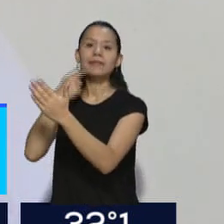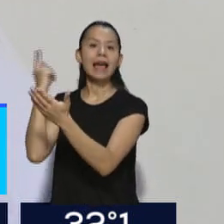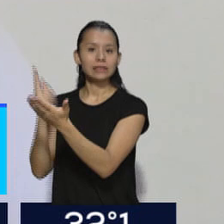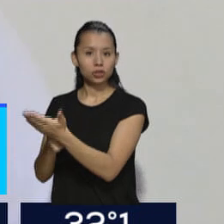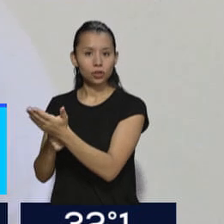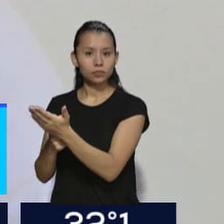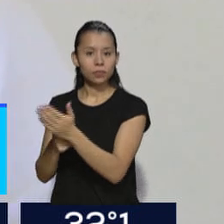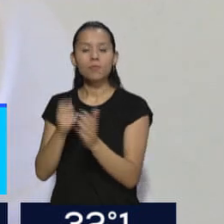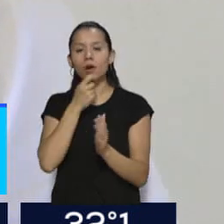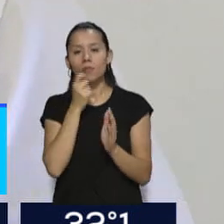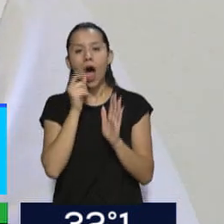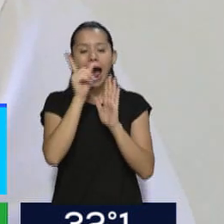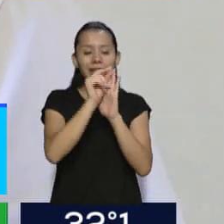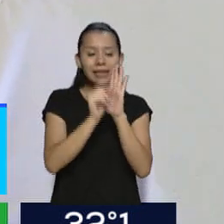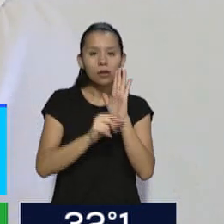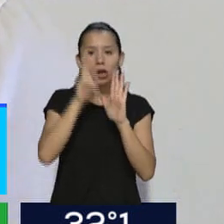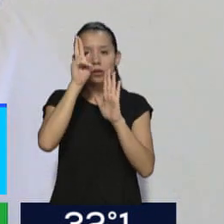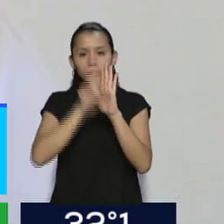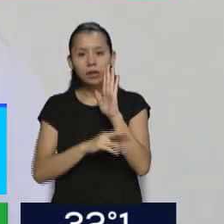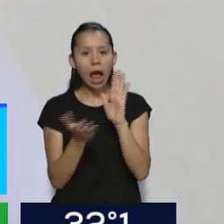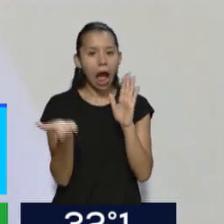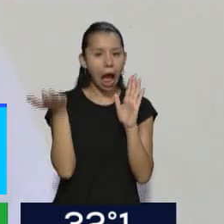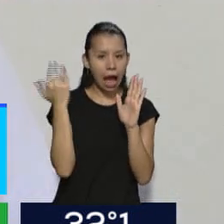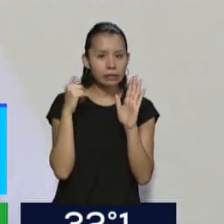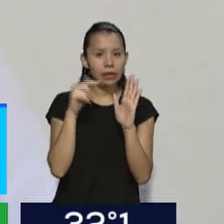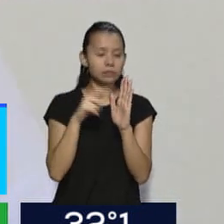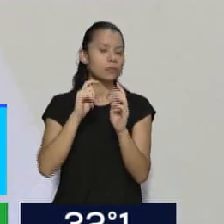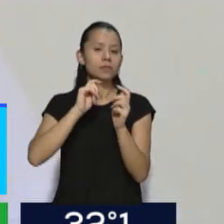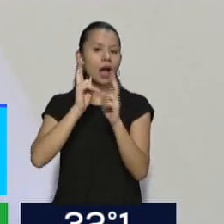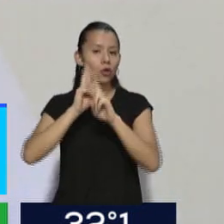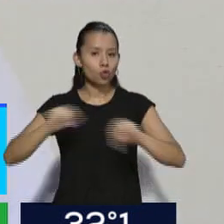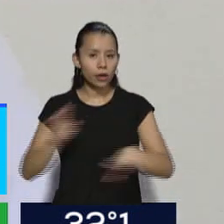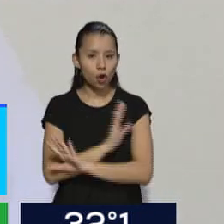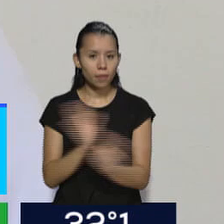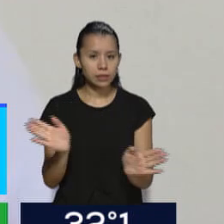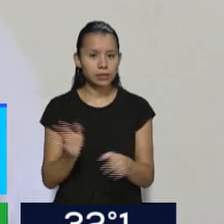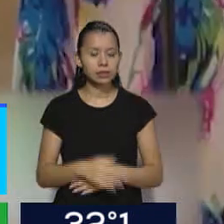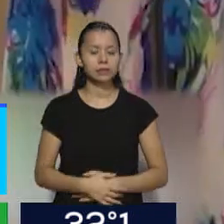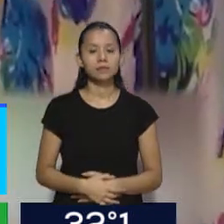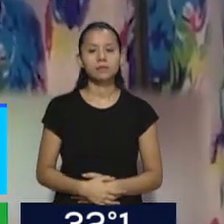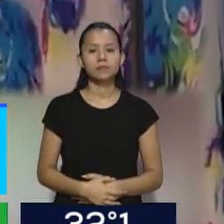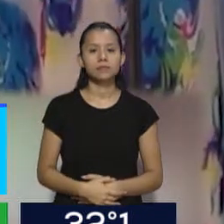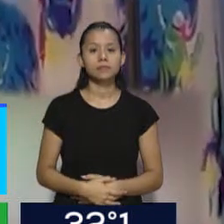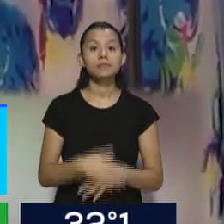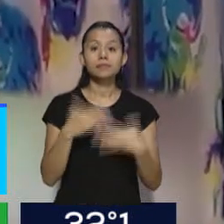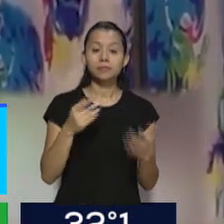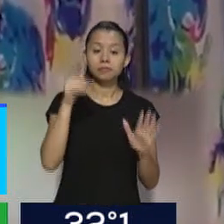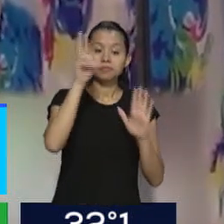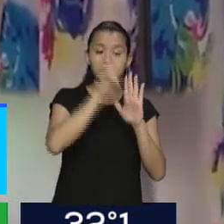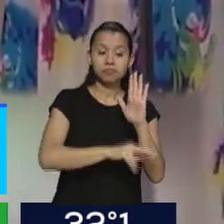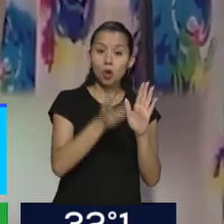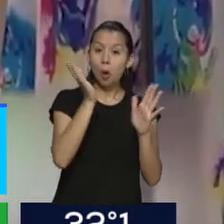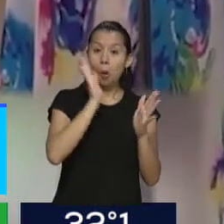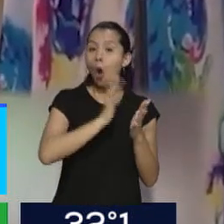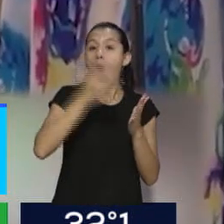derogando artículos, en definitiva derogando la ordenanza que se había emitido en la gestión anterior o en los años anteriores. Así que vuelve en su concepto originario